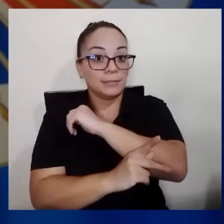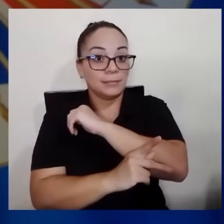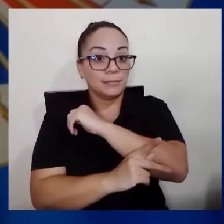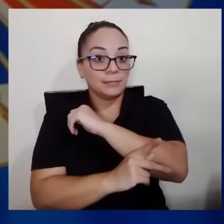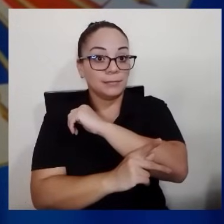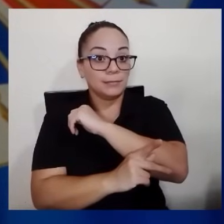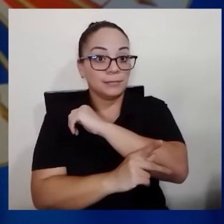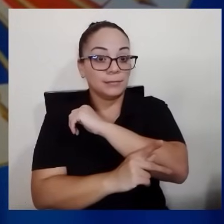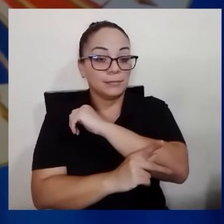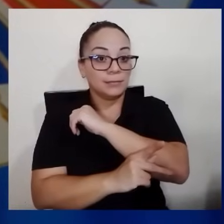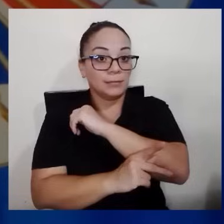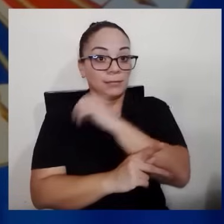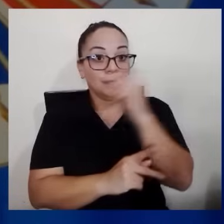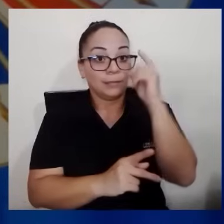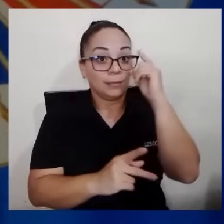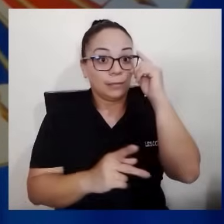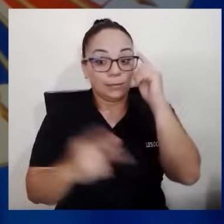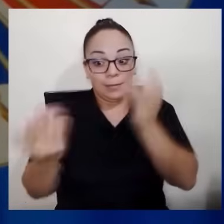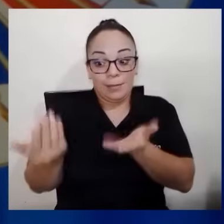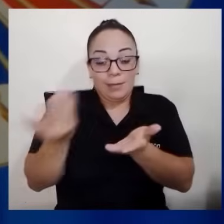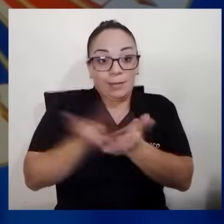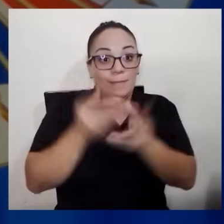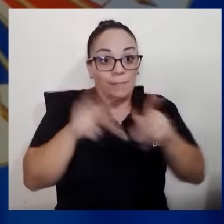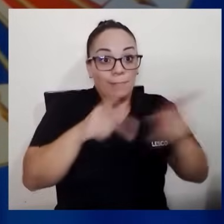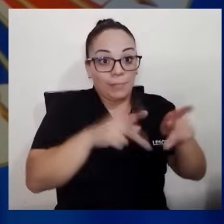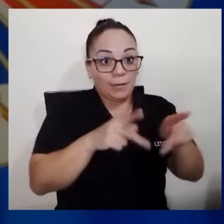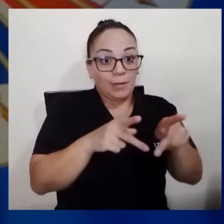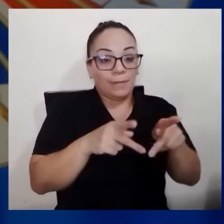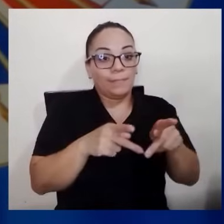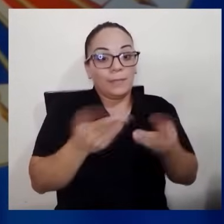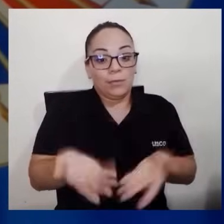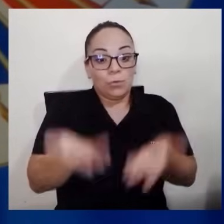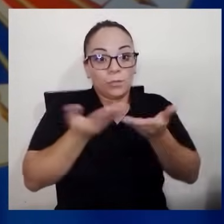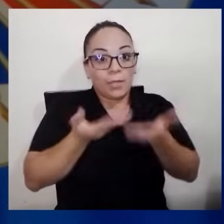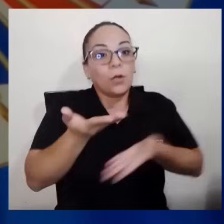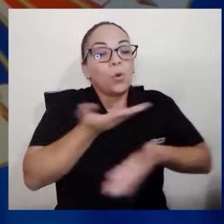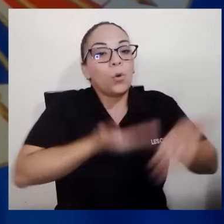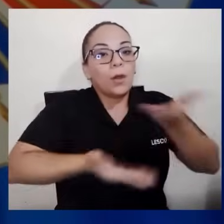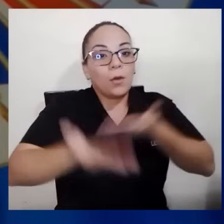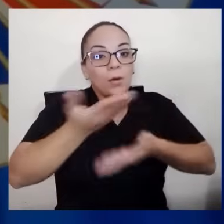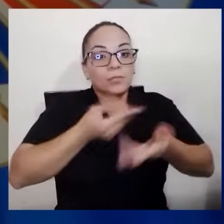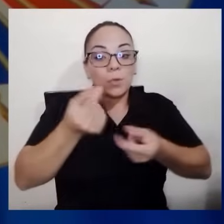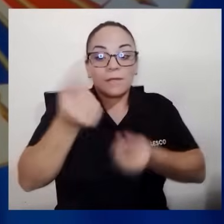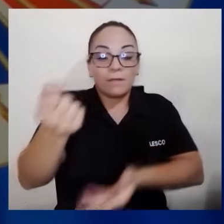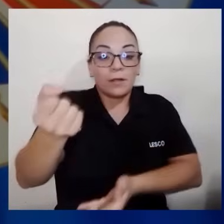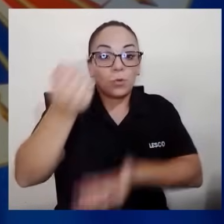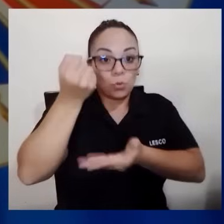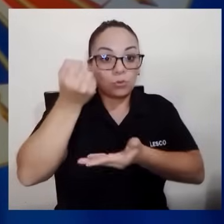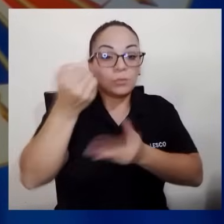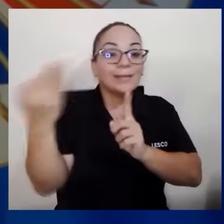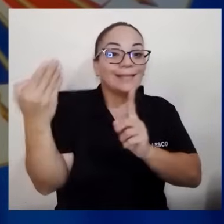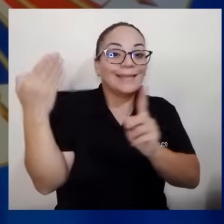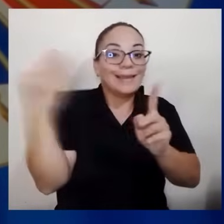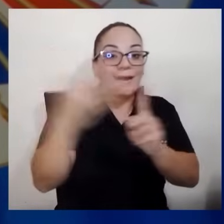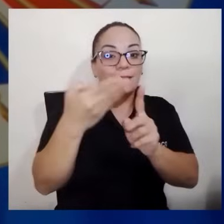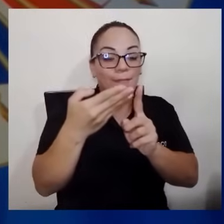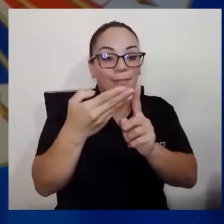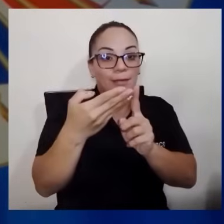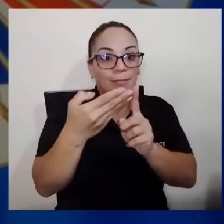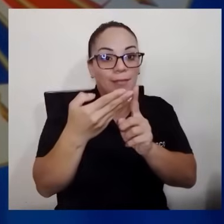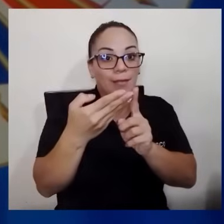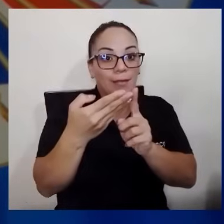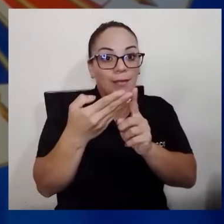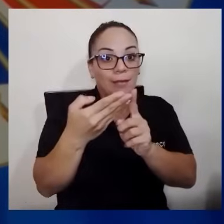colaboración y recursos de forma directa de forma